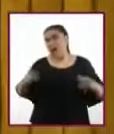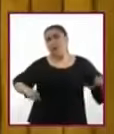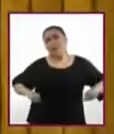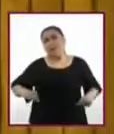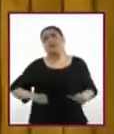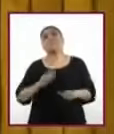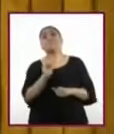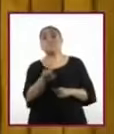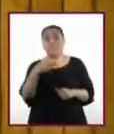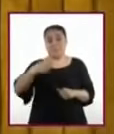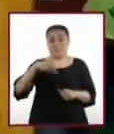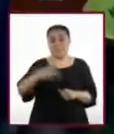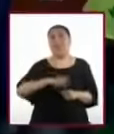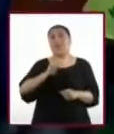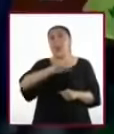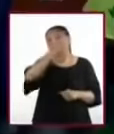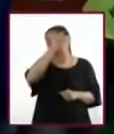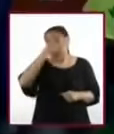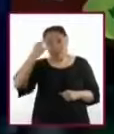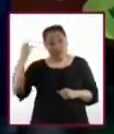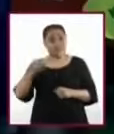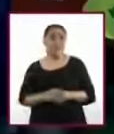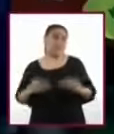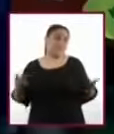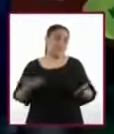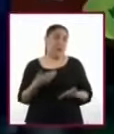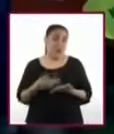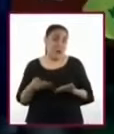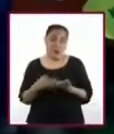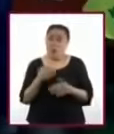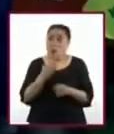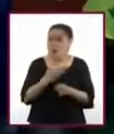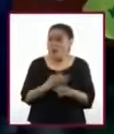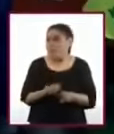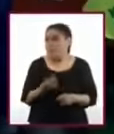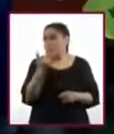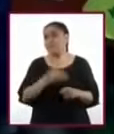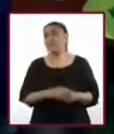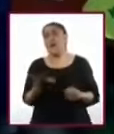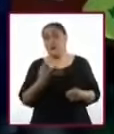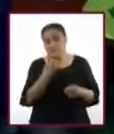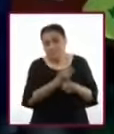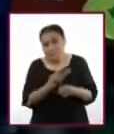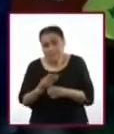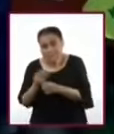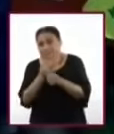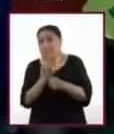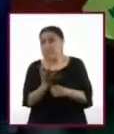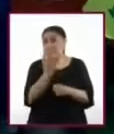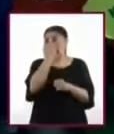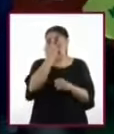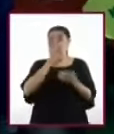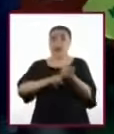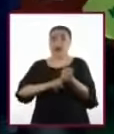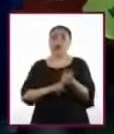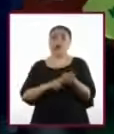llama el carnaval. Entonces, bueno, el primer paso es la elaboración de máscaras mediante dos técnicas. En